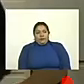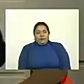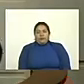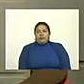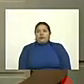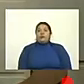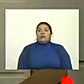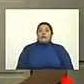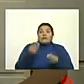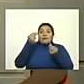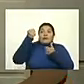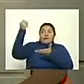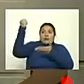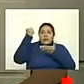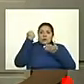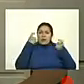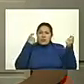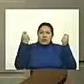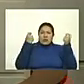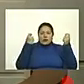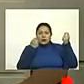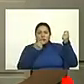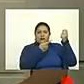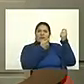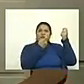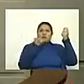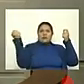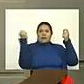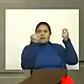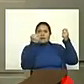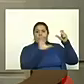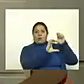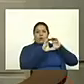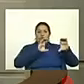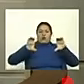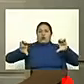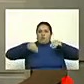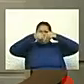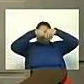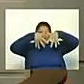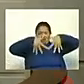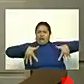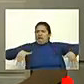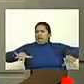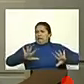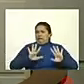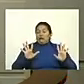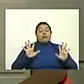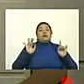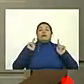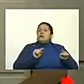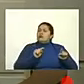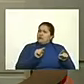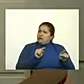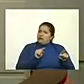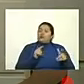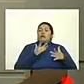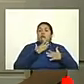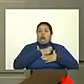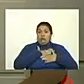Para pagar los sobornos que allí ha existido. Son pirámides. Por eso, en la investigación